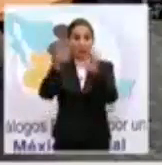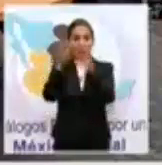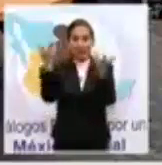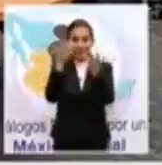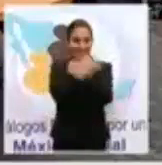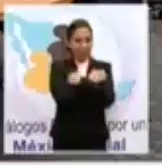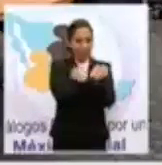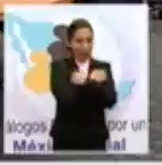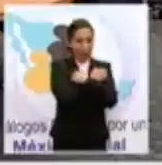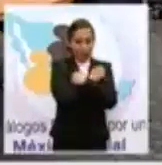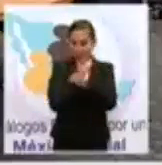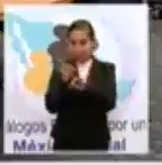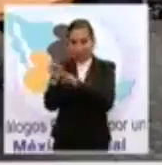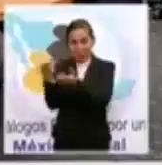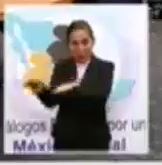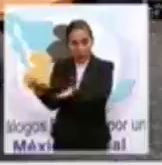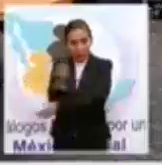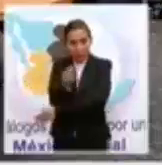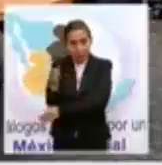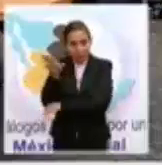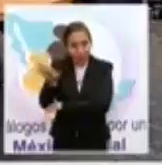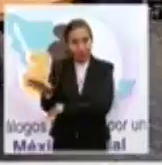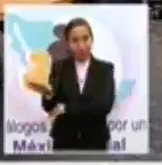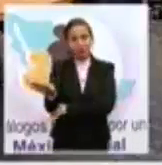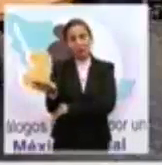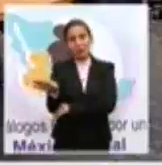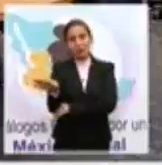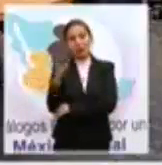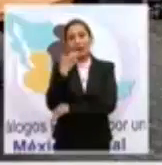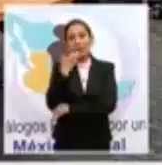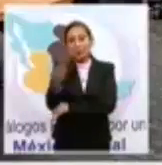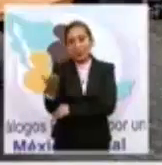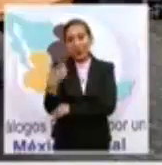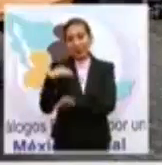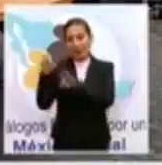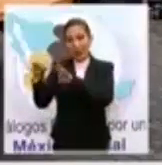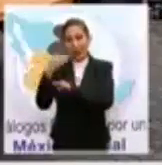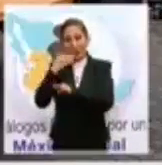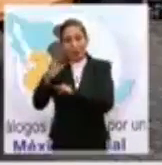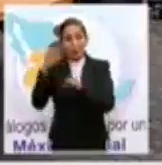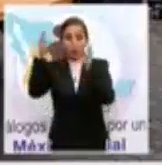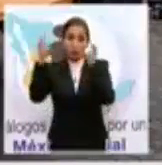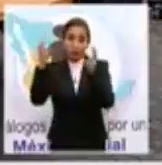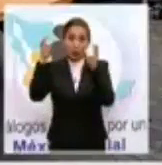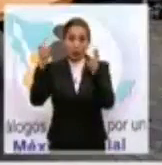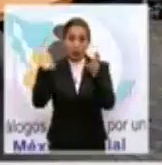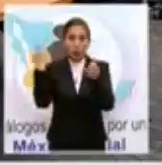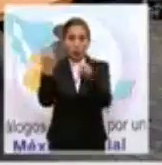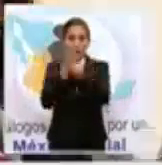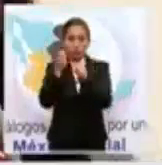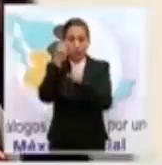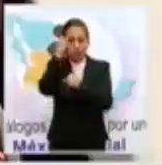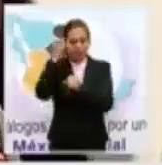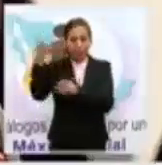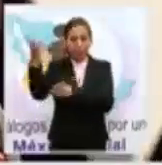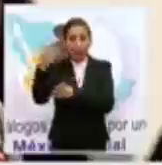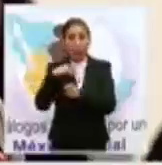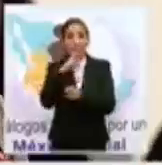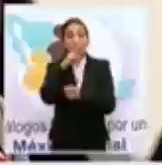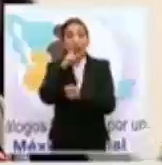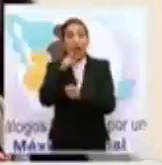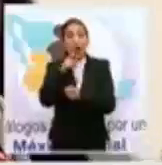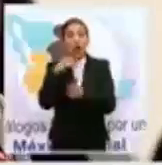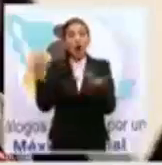haciendo en materia educativa. Pues yo creo que precisamente que haya mejor bienestar, mejor empleo y un tema que se nos pasó por ahí, que es una